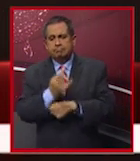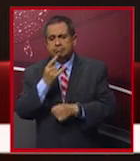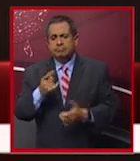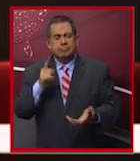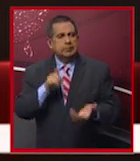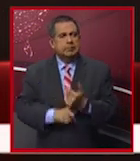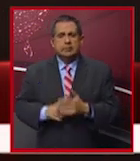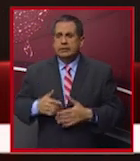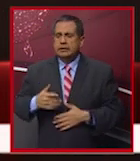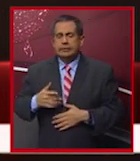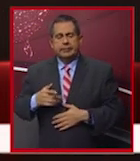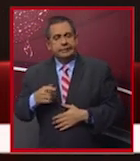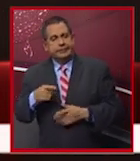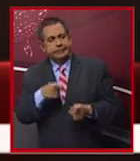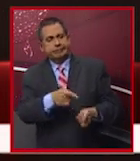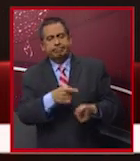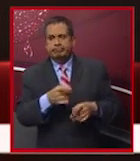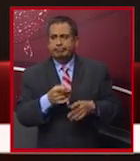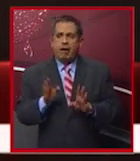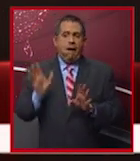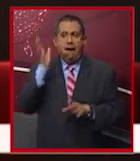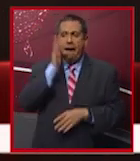sus intereses y